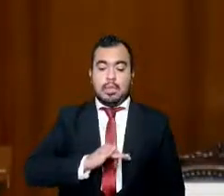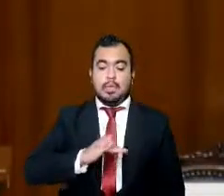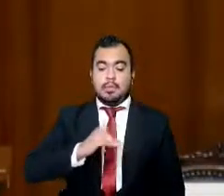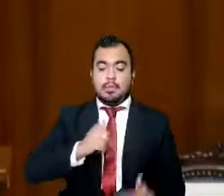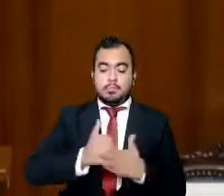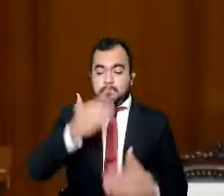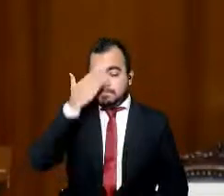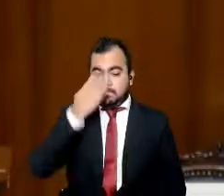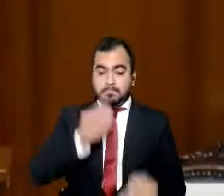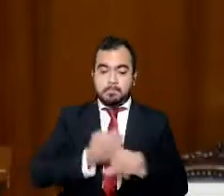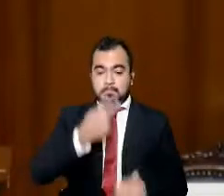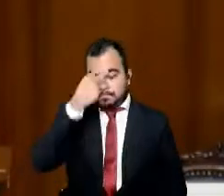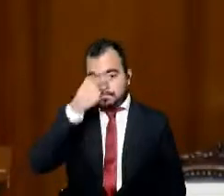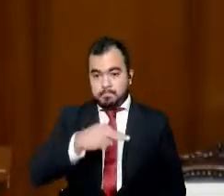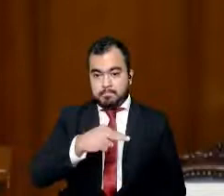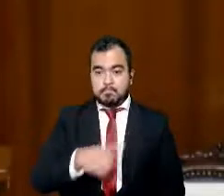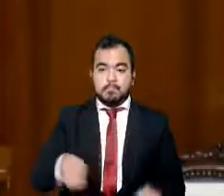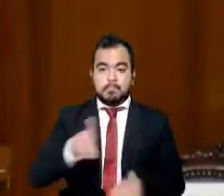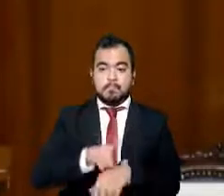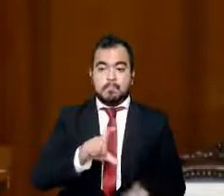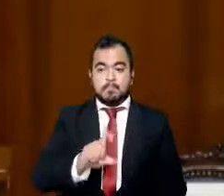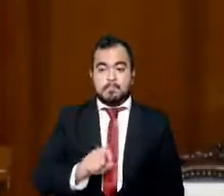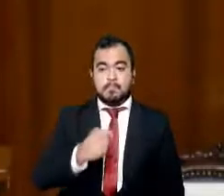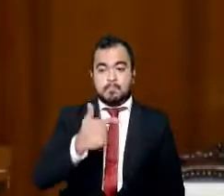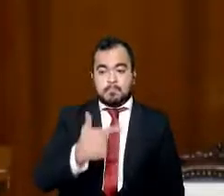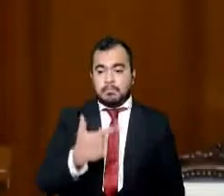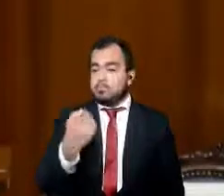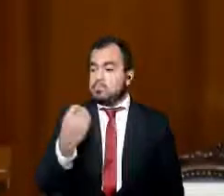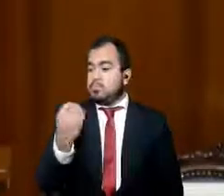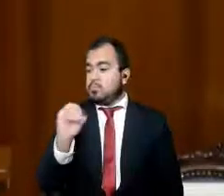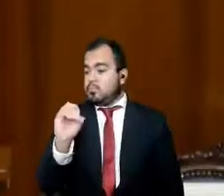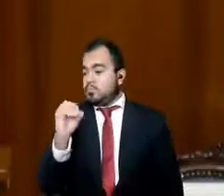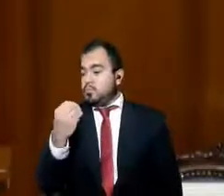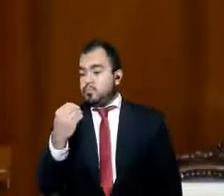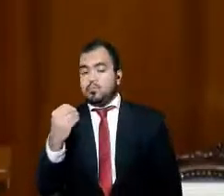a los 27 días del mes de octubre del año